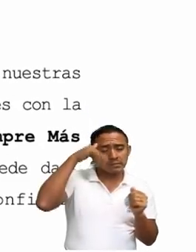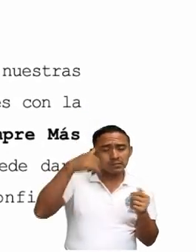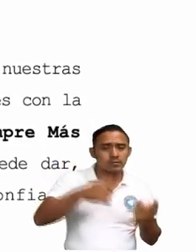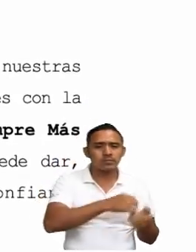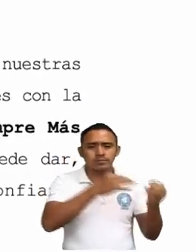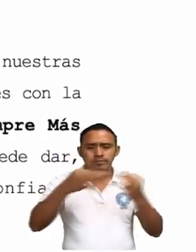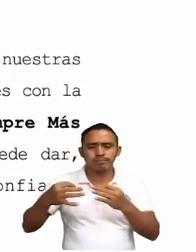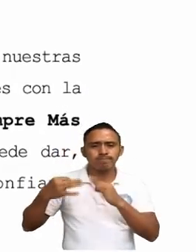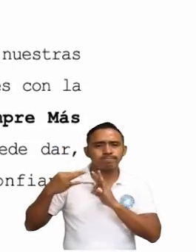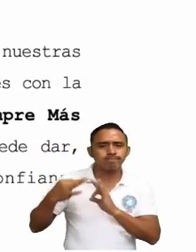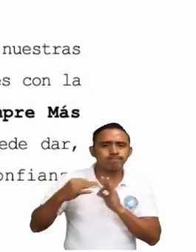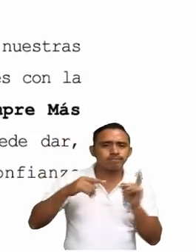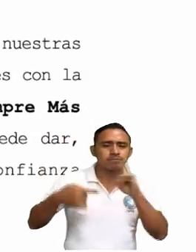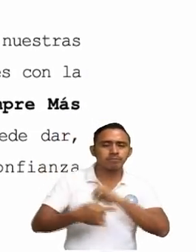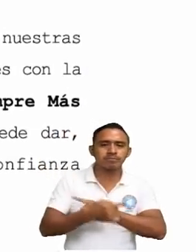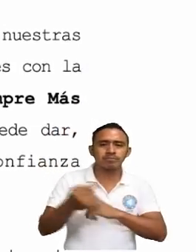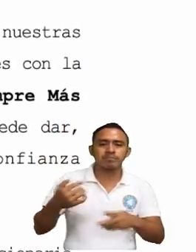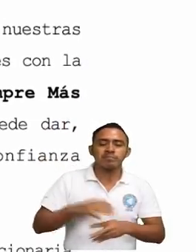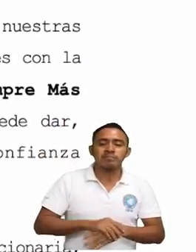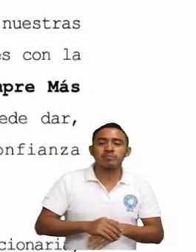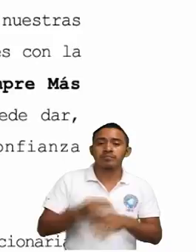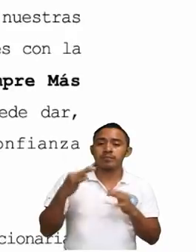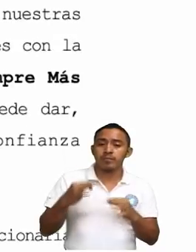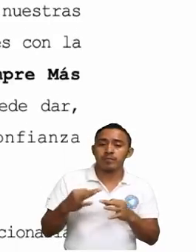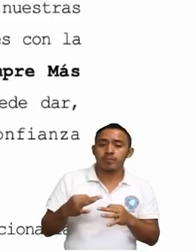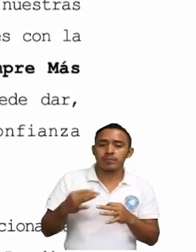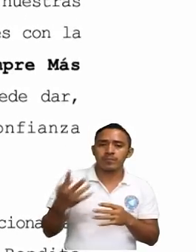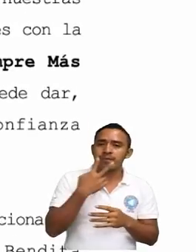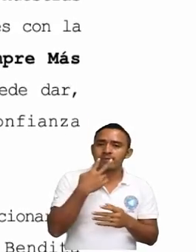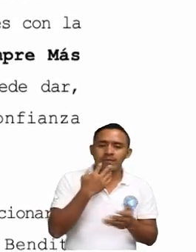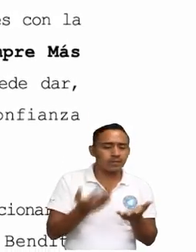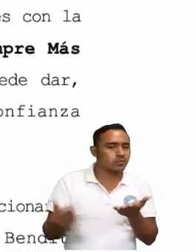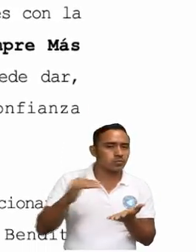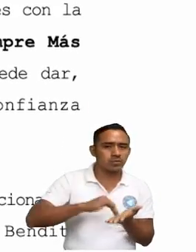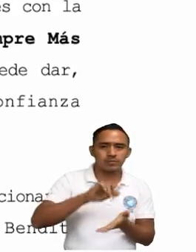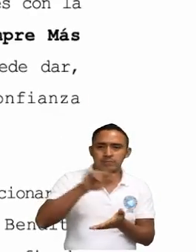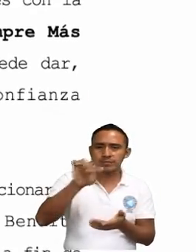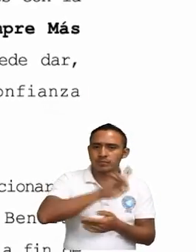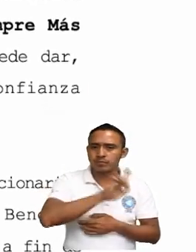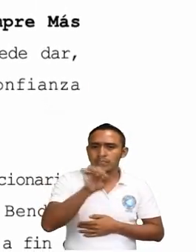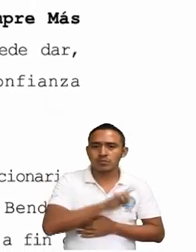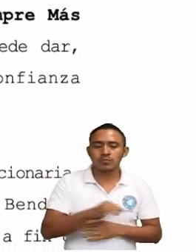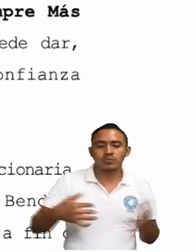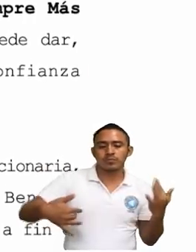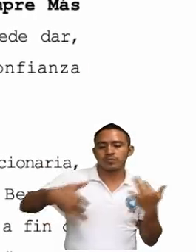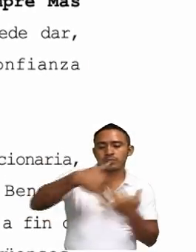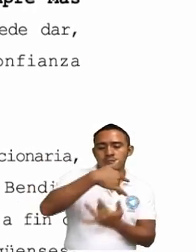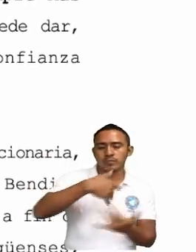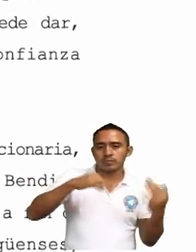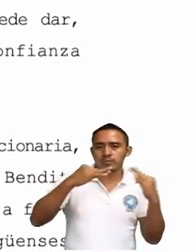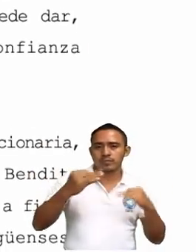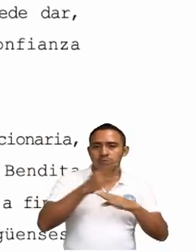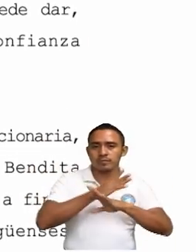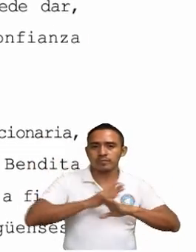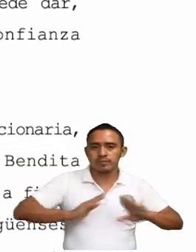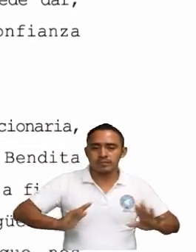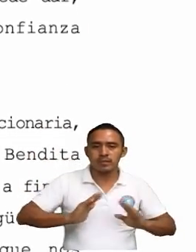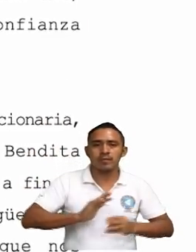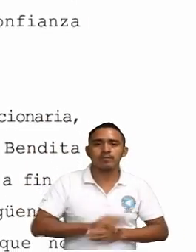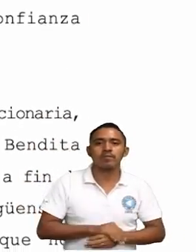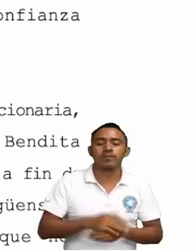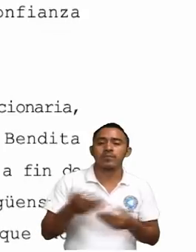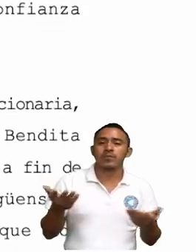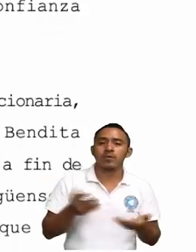y conciencia crecida y creciente de justicia, de no repetición y de convivencia armoniosa a partir de nuestra cultura